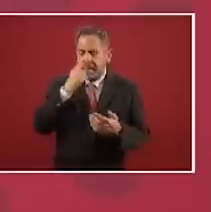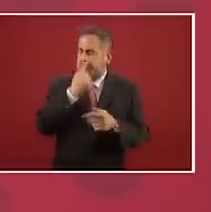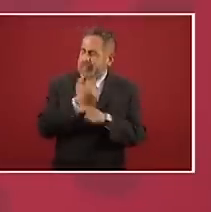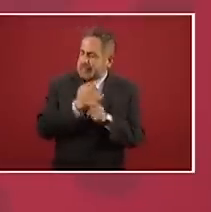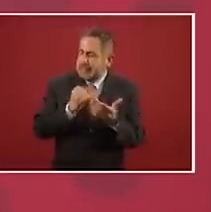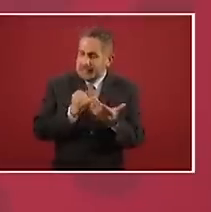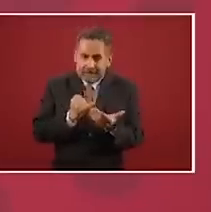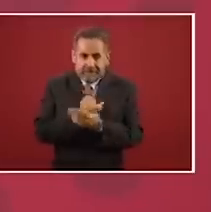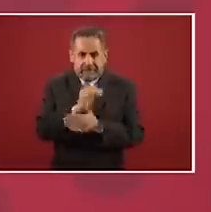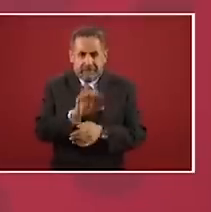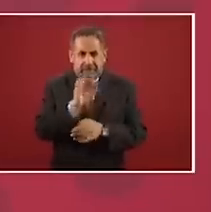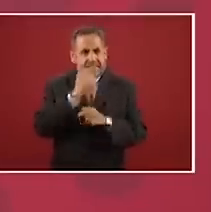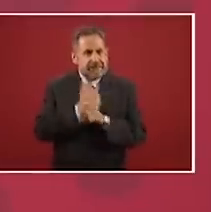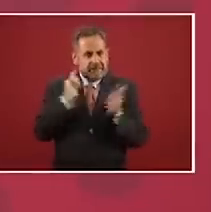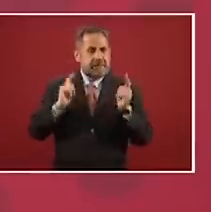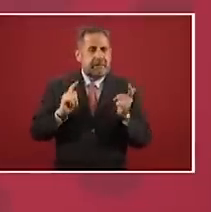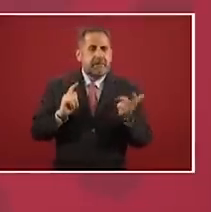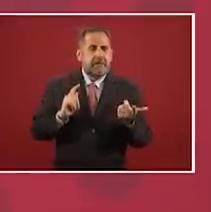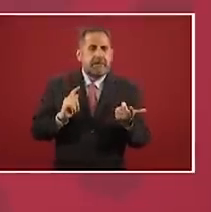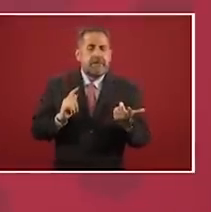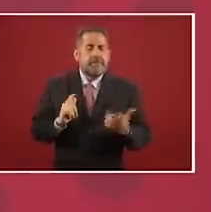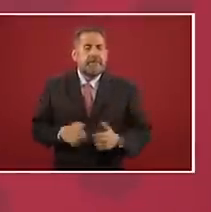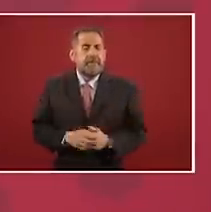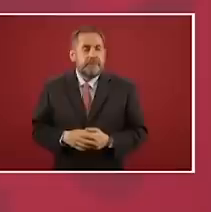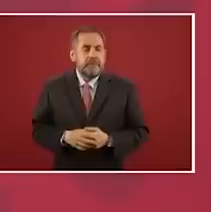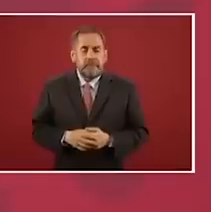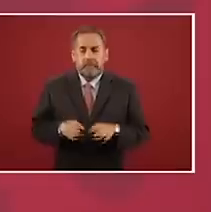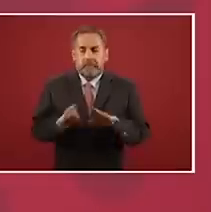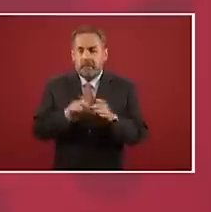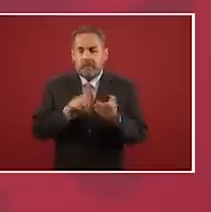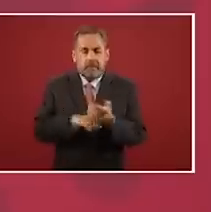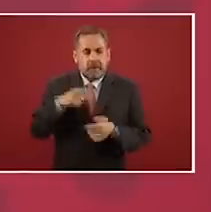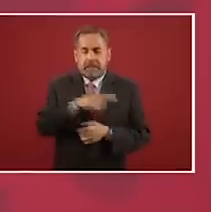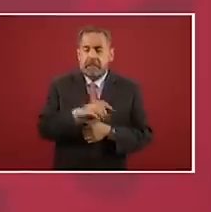democratización, ¿sí?, en el ESME.